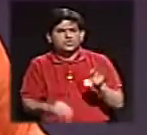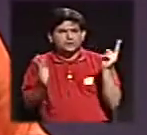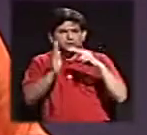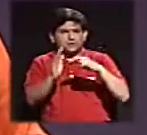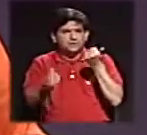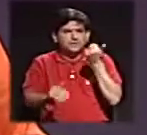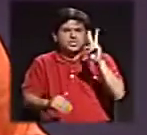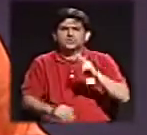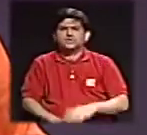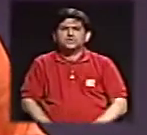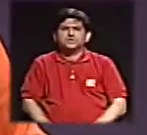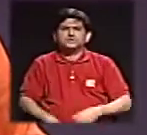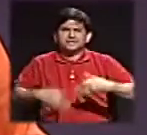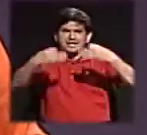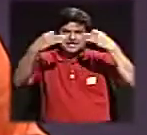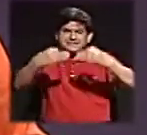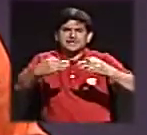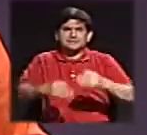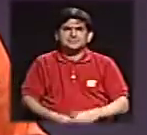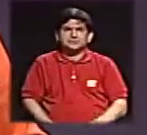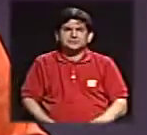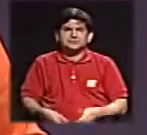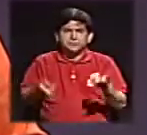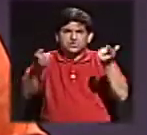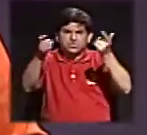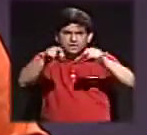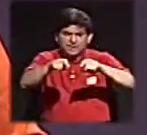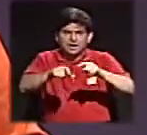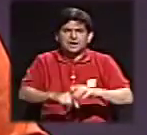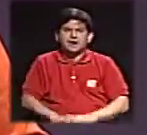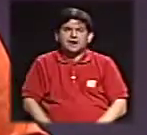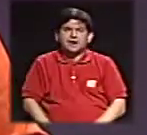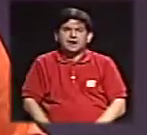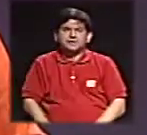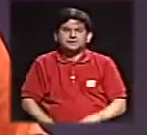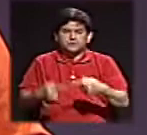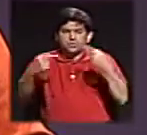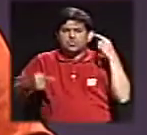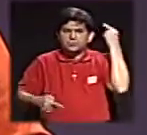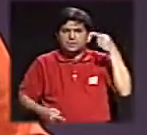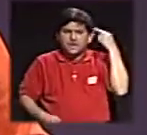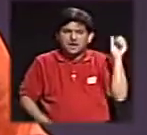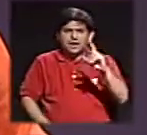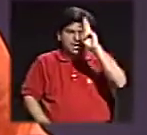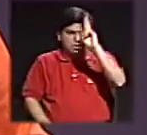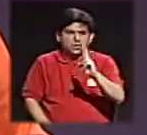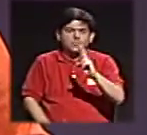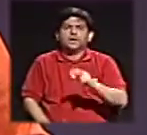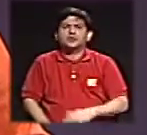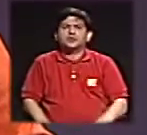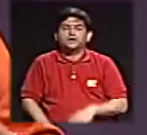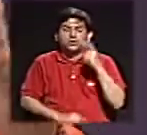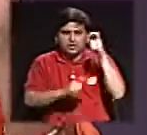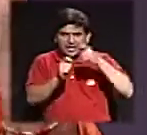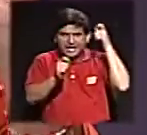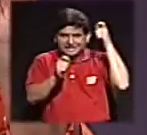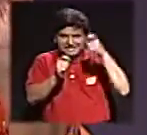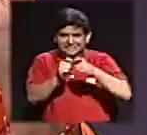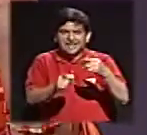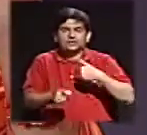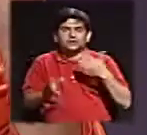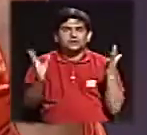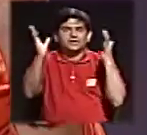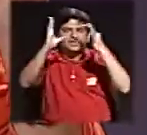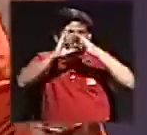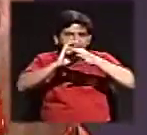2012, con la sentencia del caso Murillo versus el Estado de Costa Rica, en el cual precisamente tiene